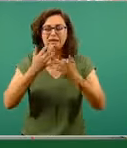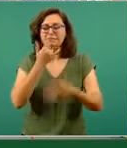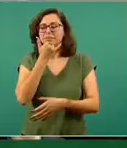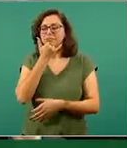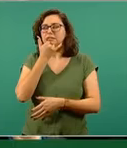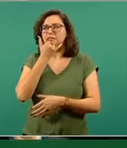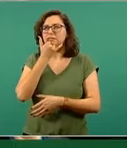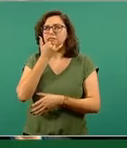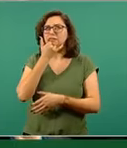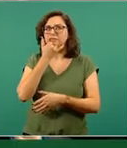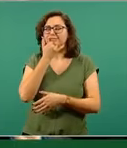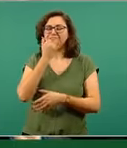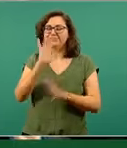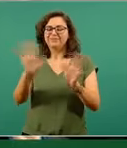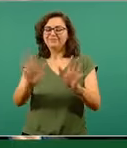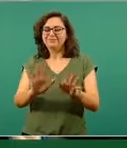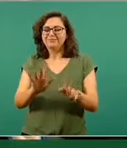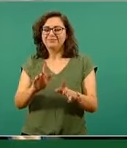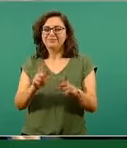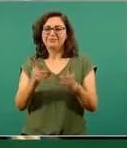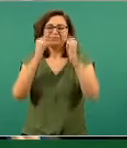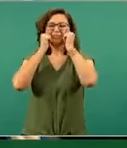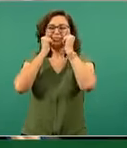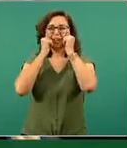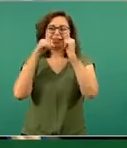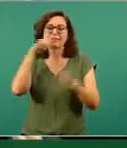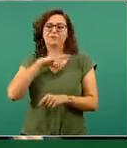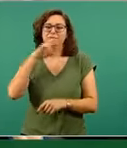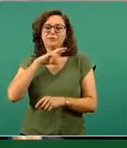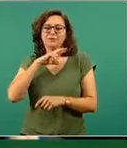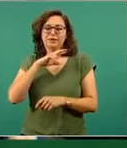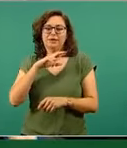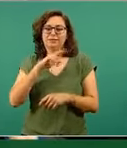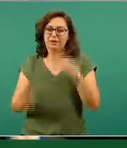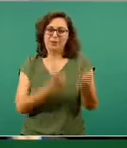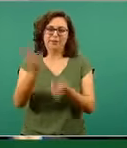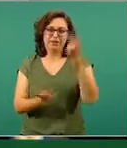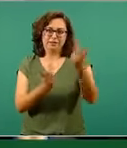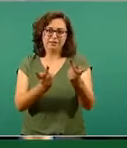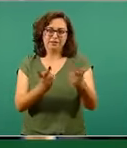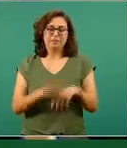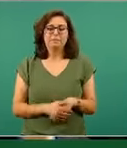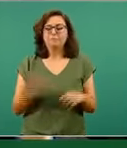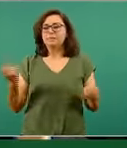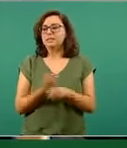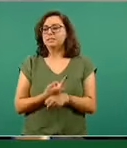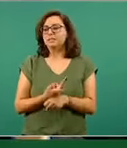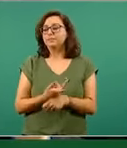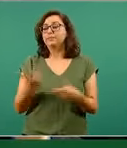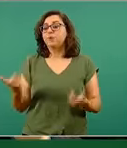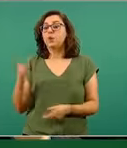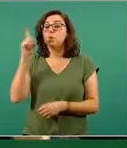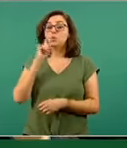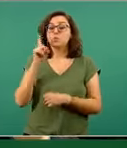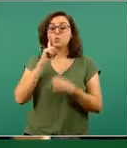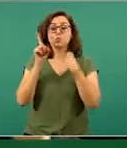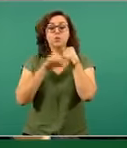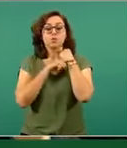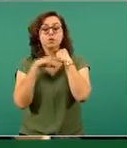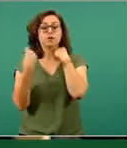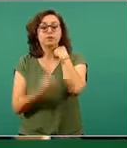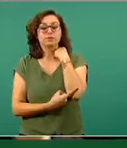Rápidamente. El día de ayer estábamos preguntando precisamente en esta situación de las mujeres embarazadas